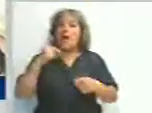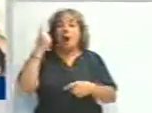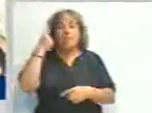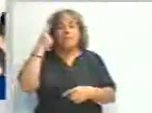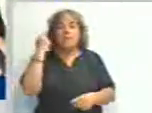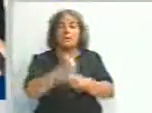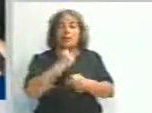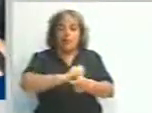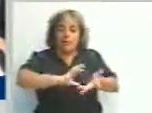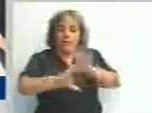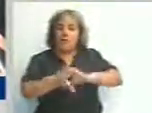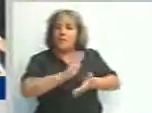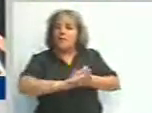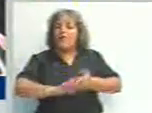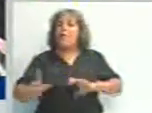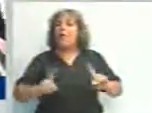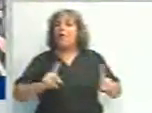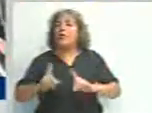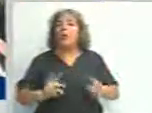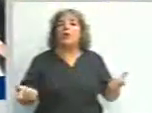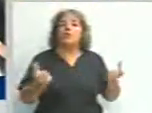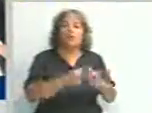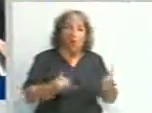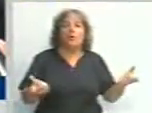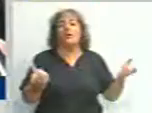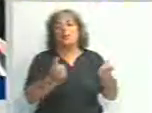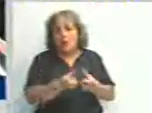nueva manera, en coordinación. Hay reuniones y reuniones y